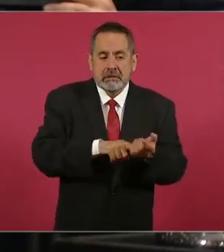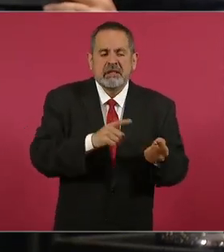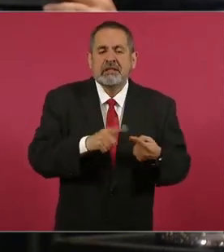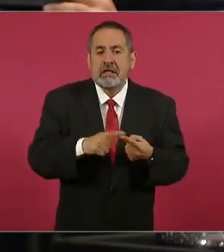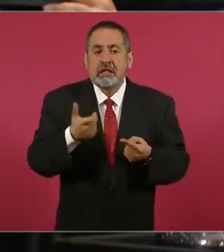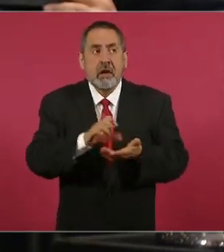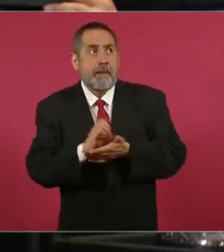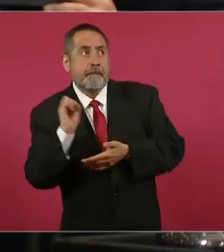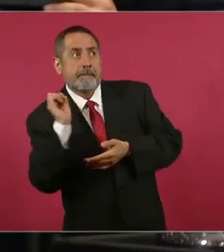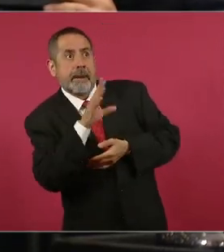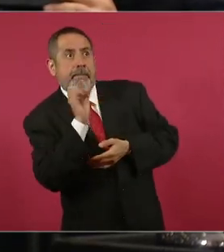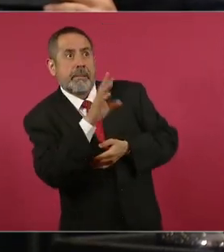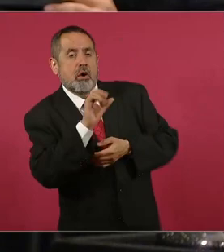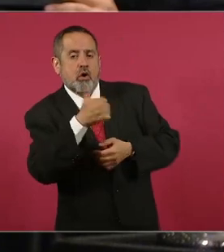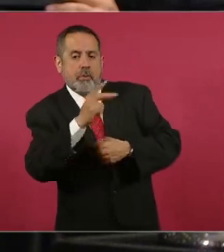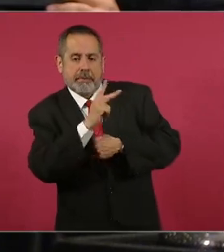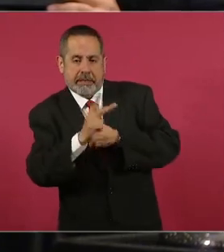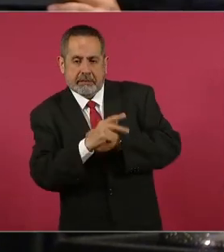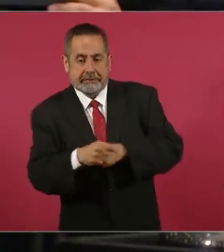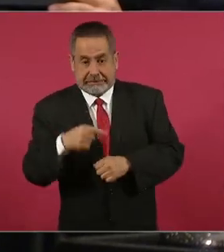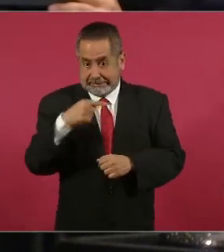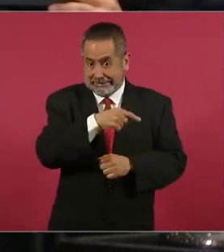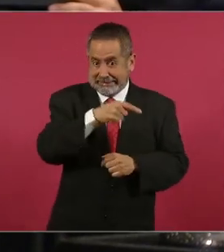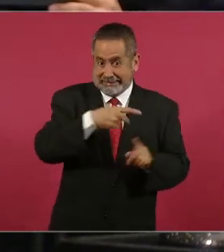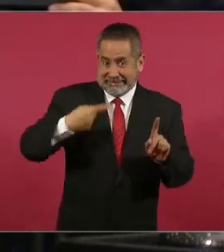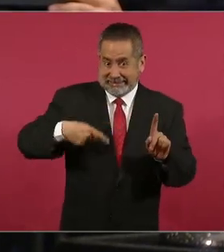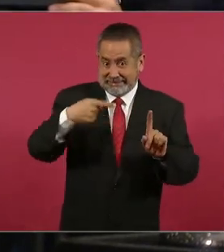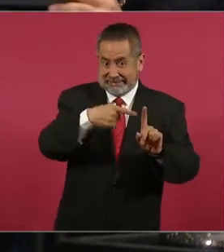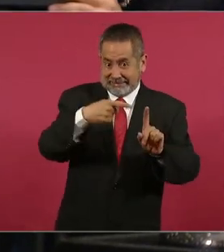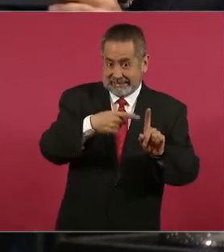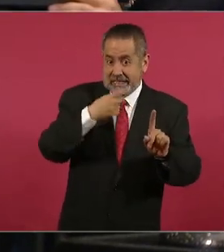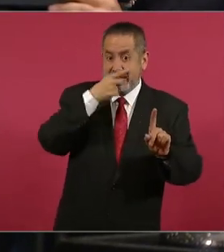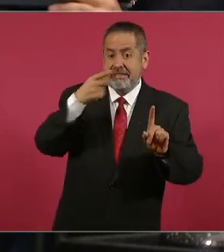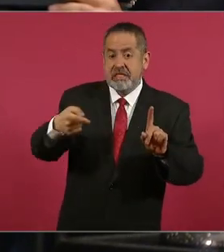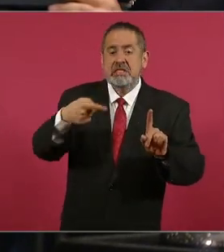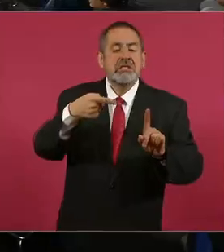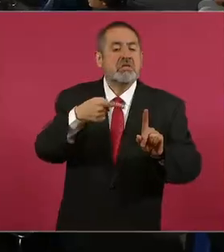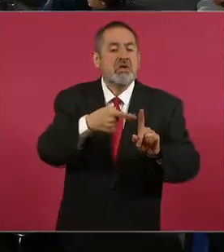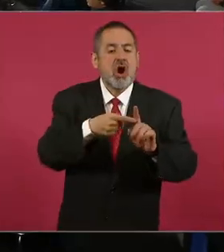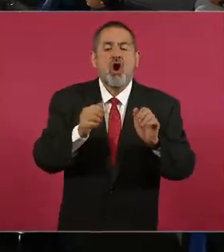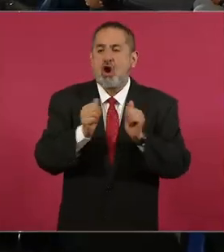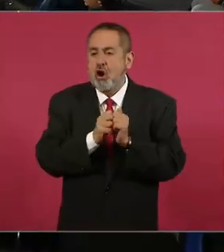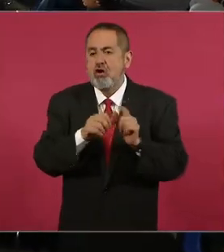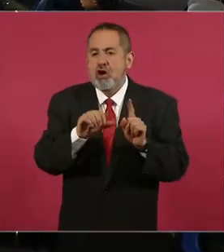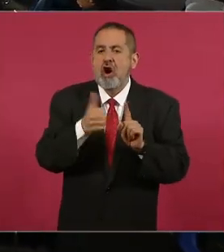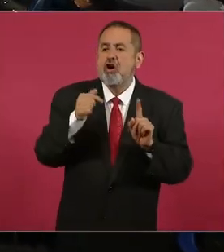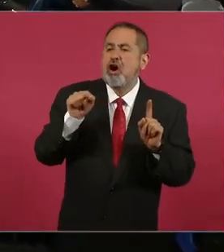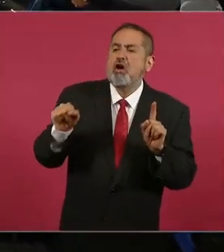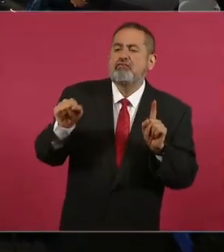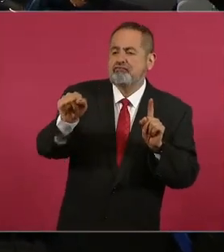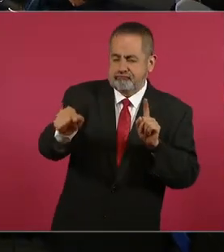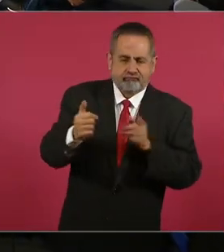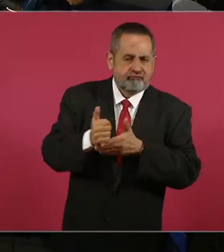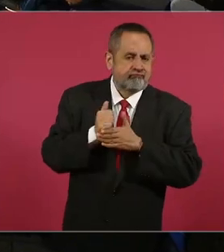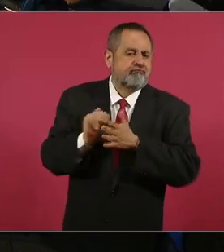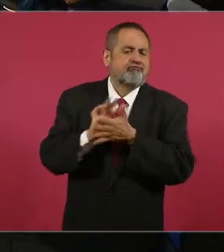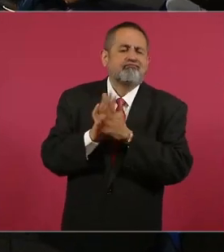las operaciones que menciona este informante, bueno, se llevaron a cabo con algunos otros participantes